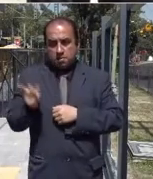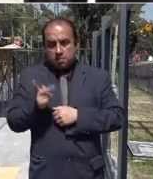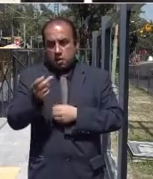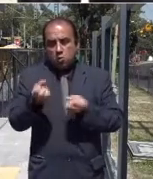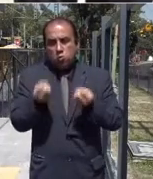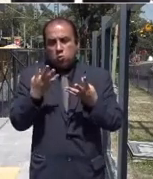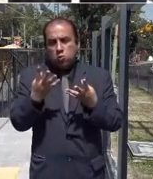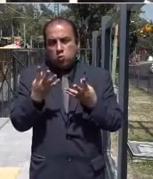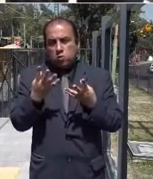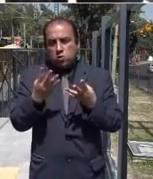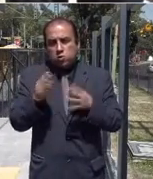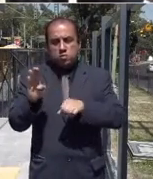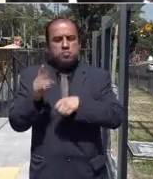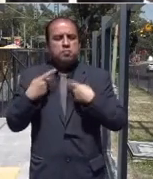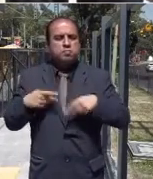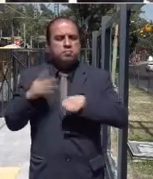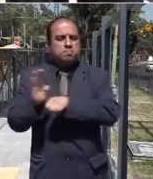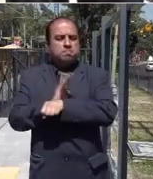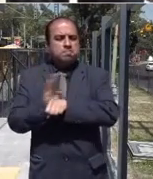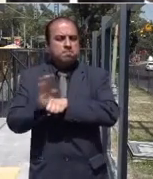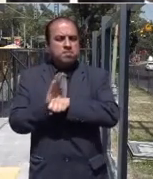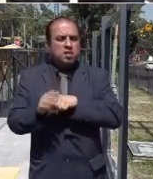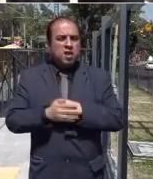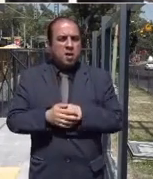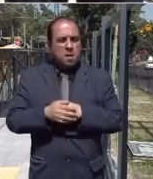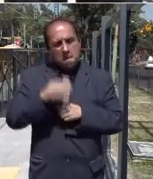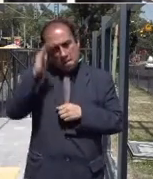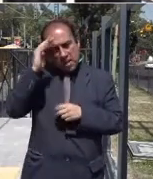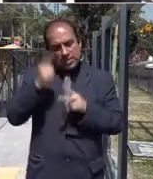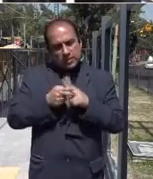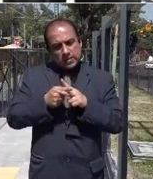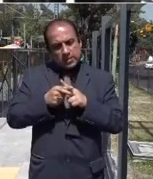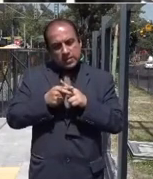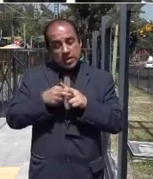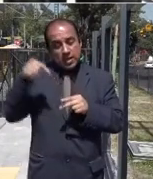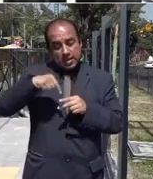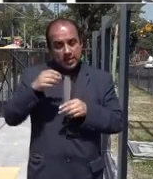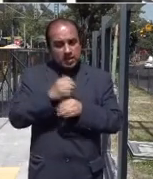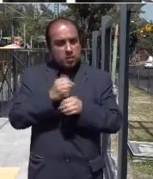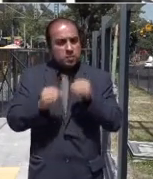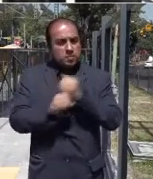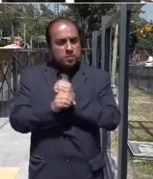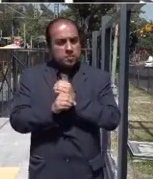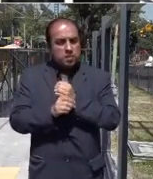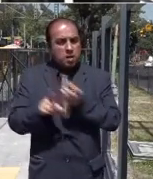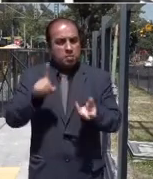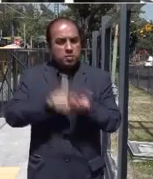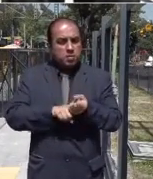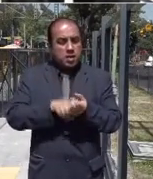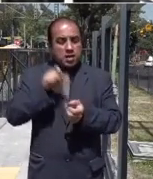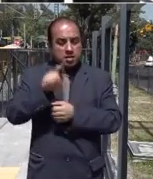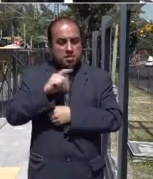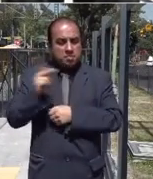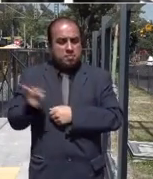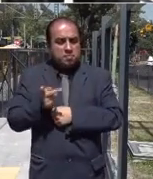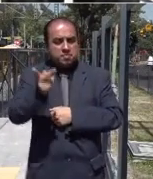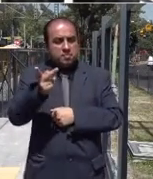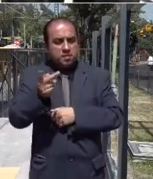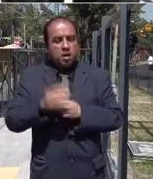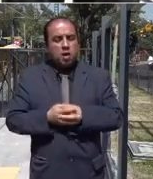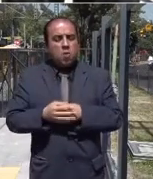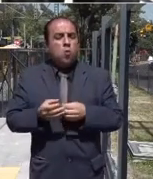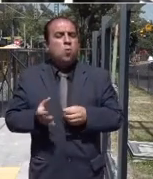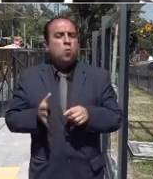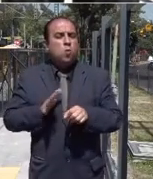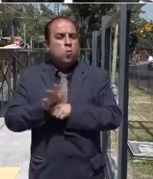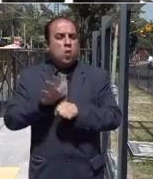cuántos son los beneficiarios calculados por esta obra en particular y preguntarle también cuáles son